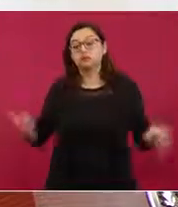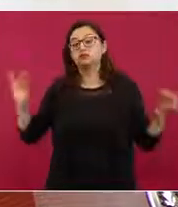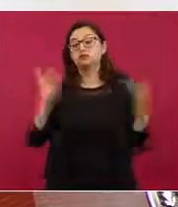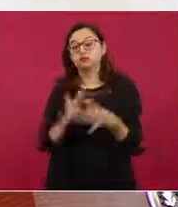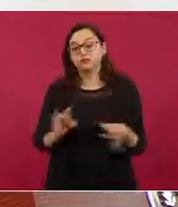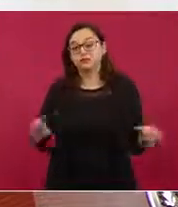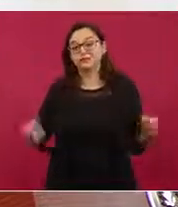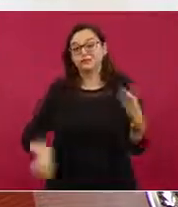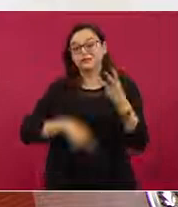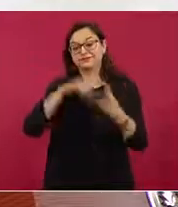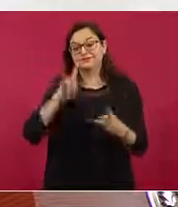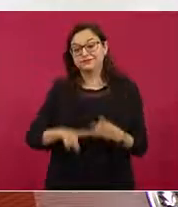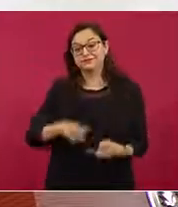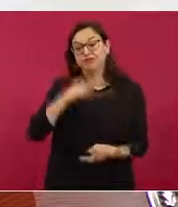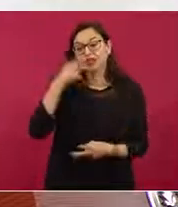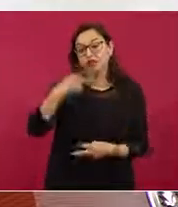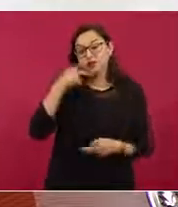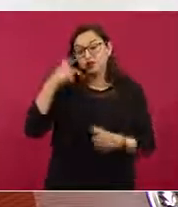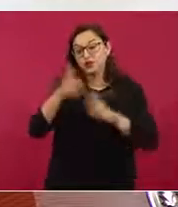pero